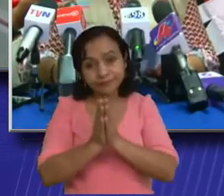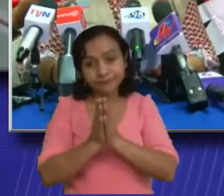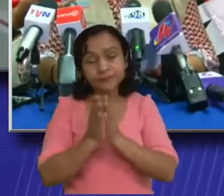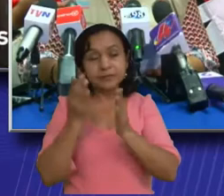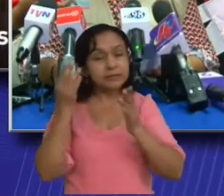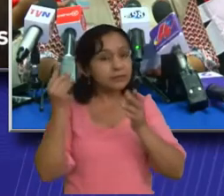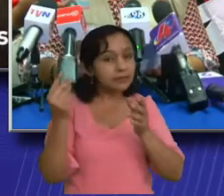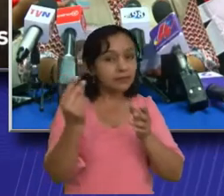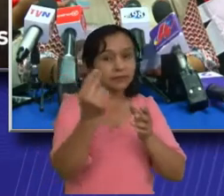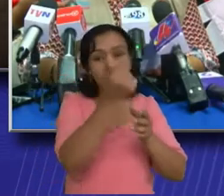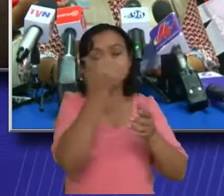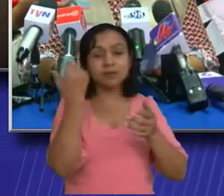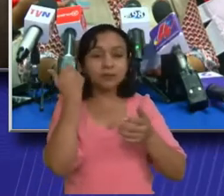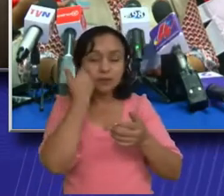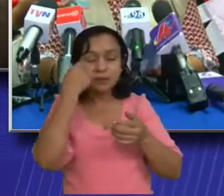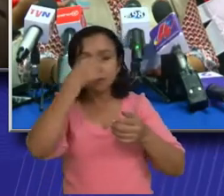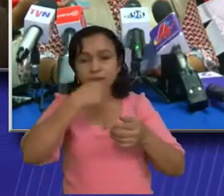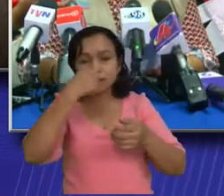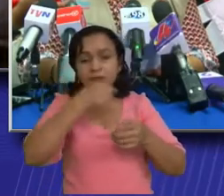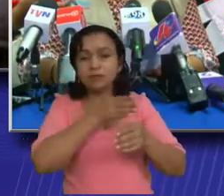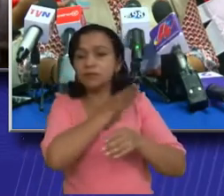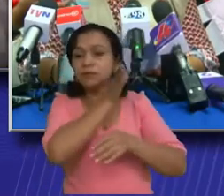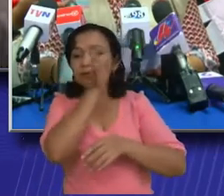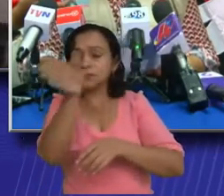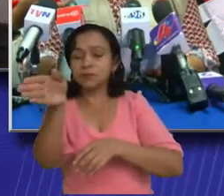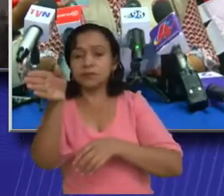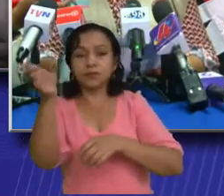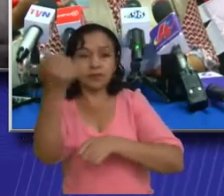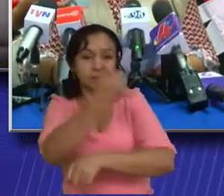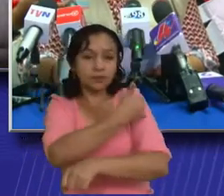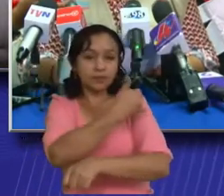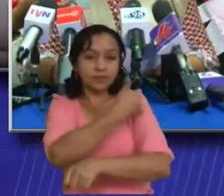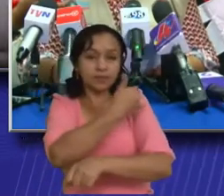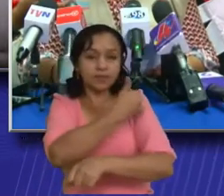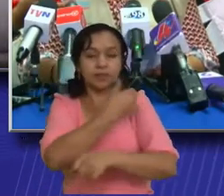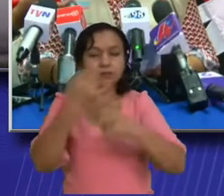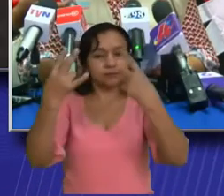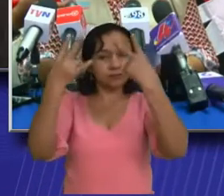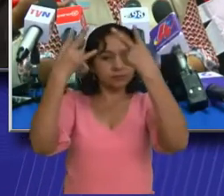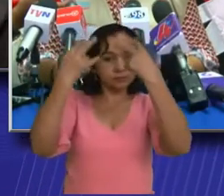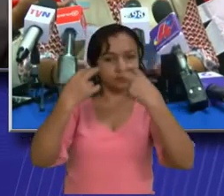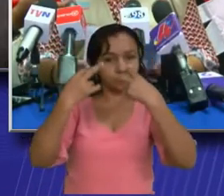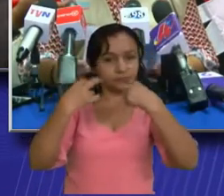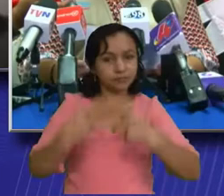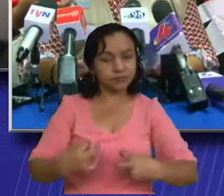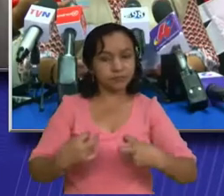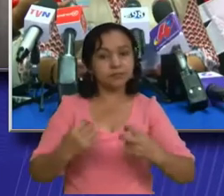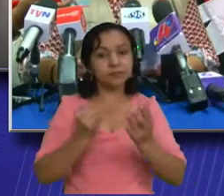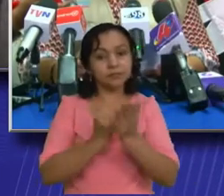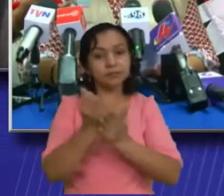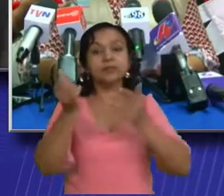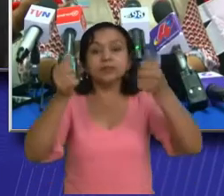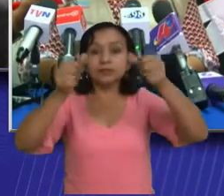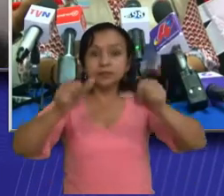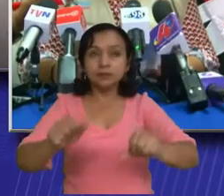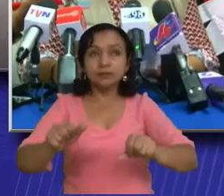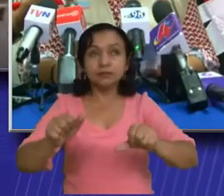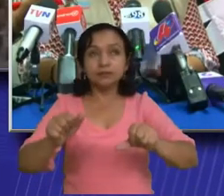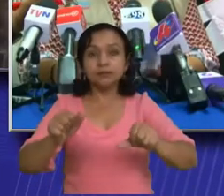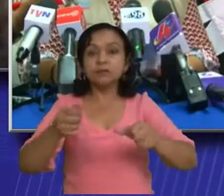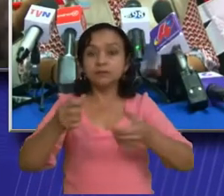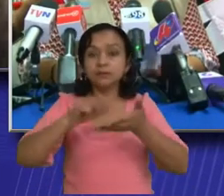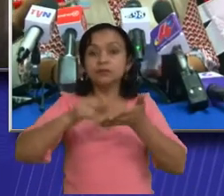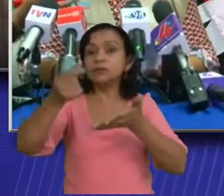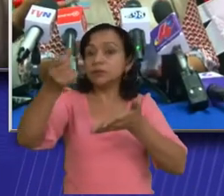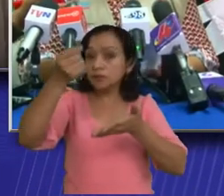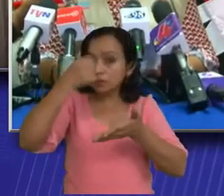acudir ante un cuadro respiratorio a la unidad de salud más cercana para que se haga la revisión, el diagnóstico que corresponde y se dé el tratamiento